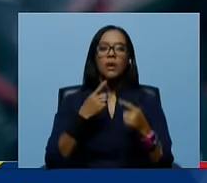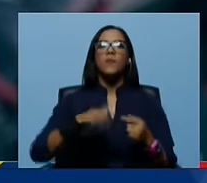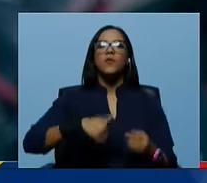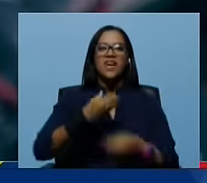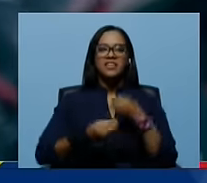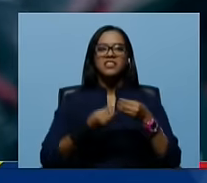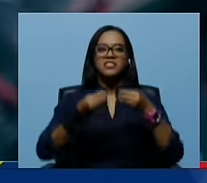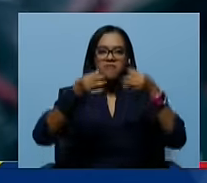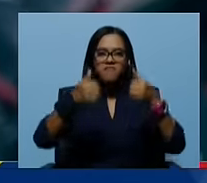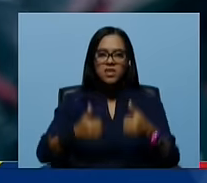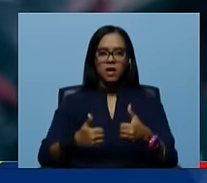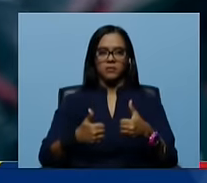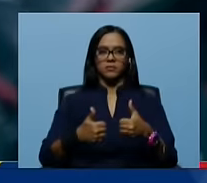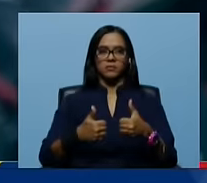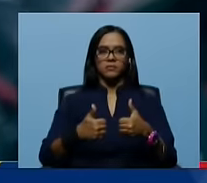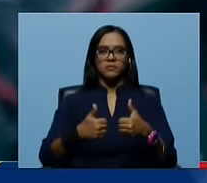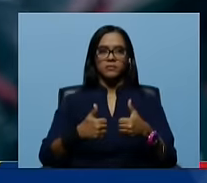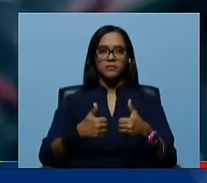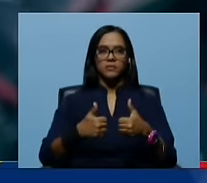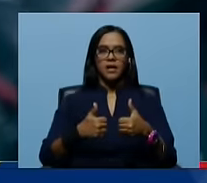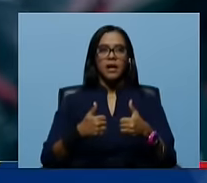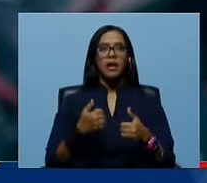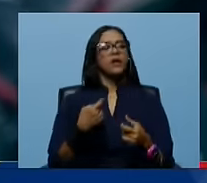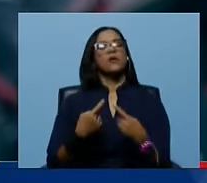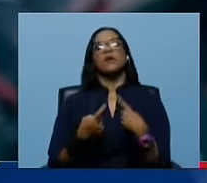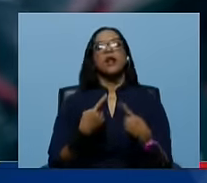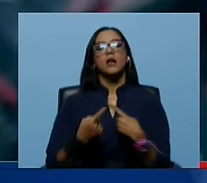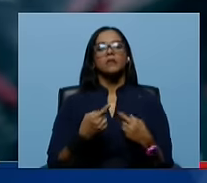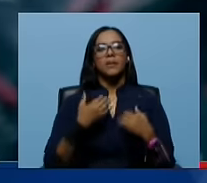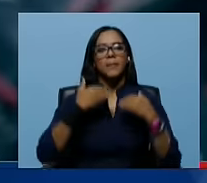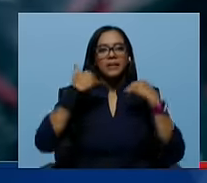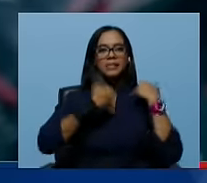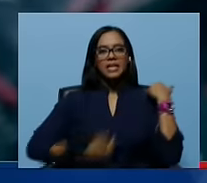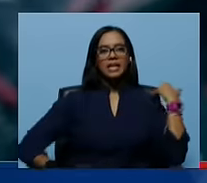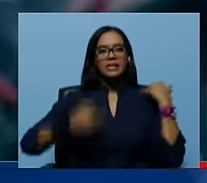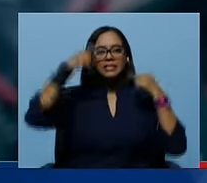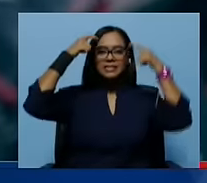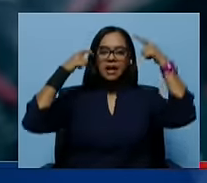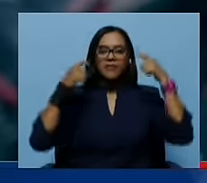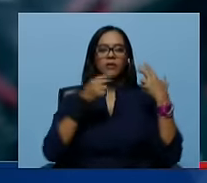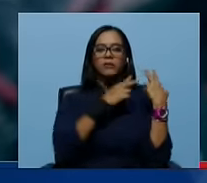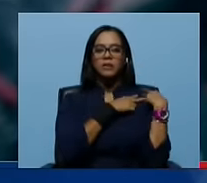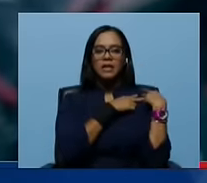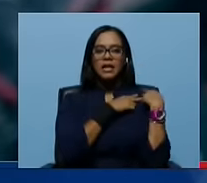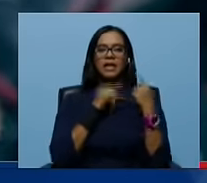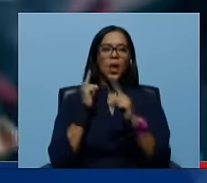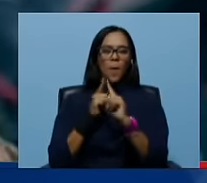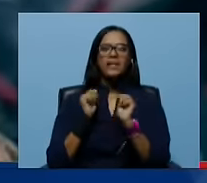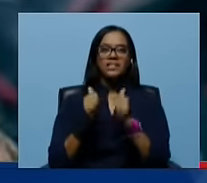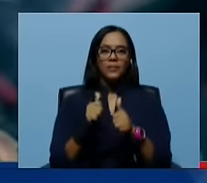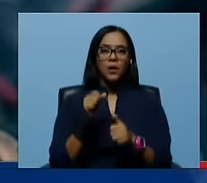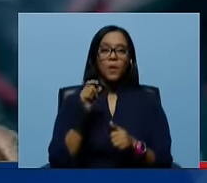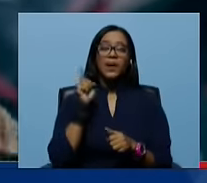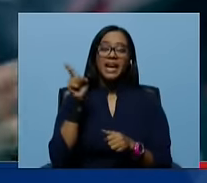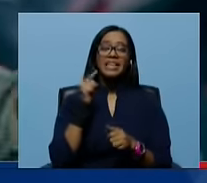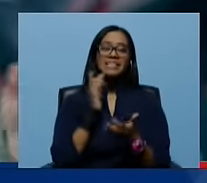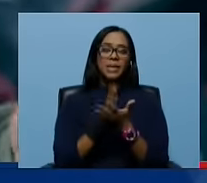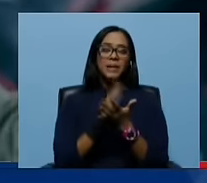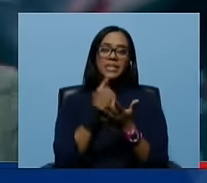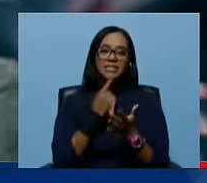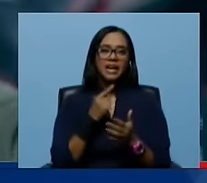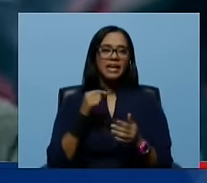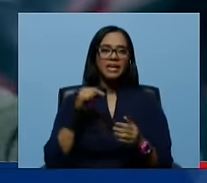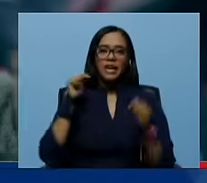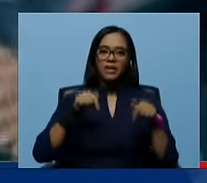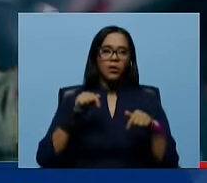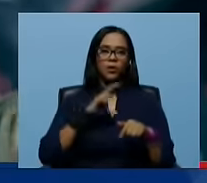bien. Y una de las cosas que el presidente Chávez nos encomendó desde un principio, porque él siempre decía que esto no era problema